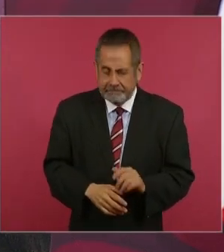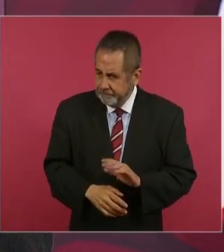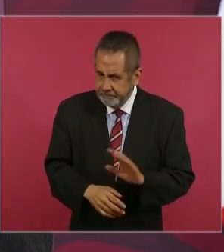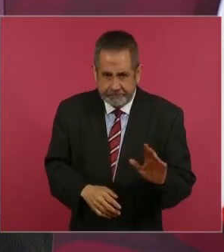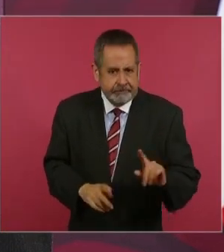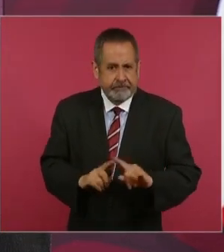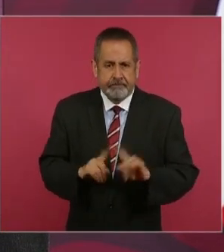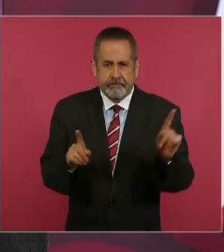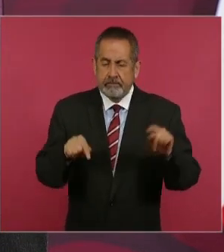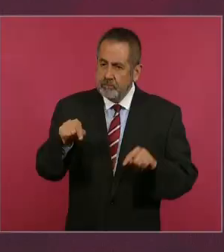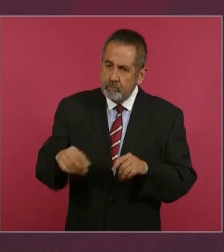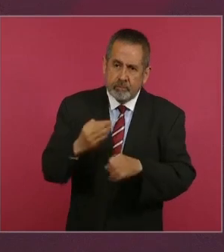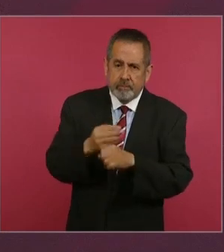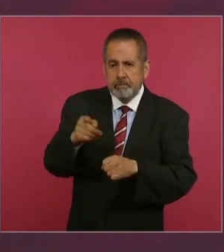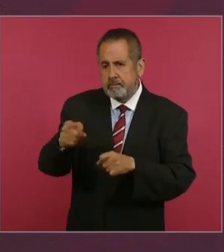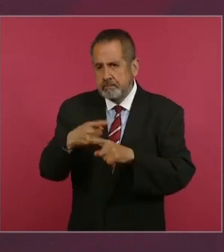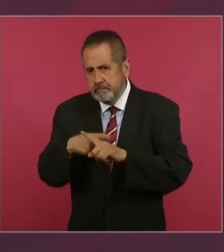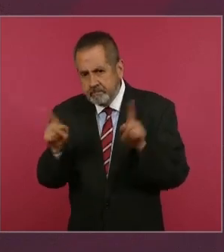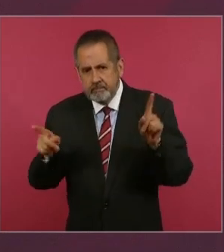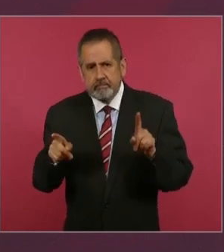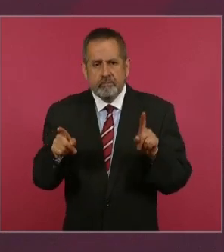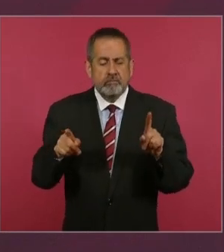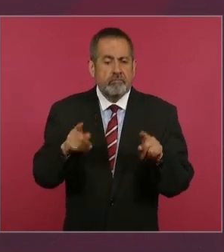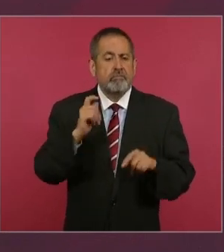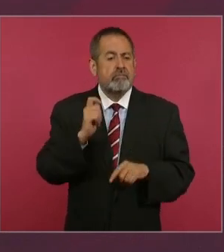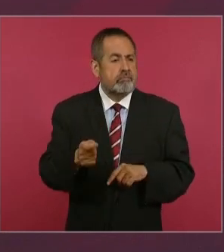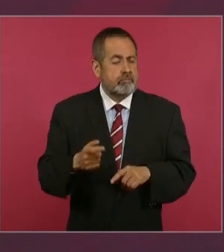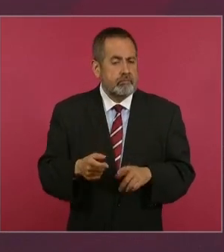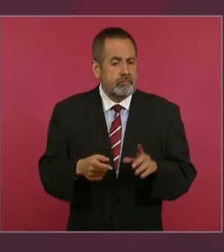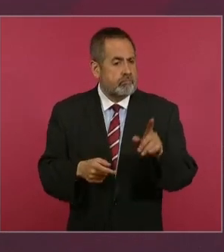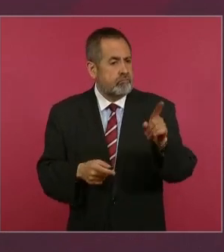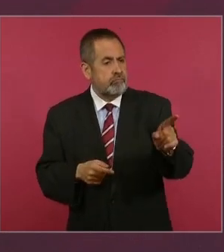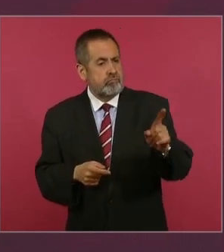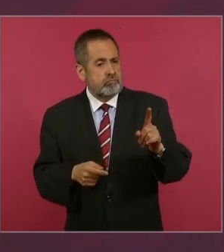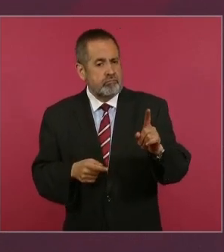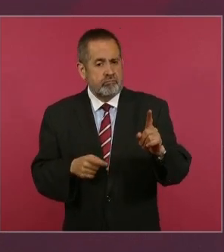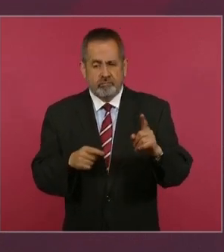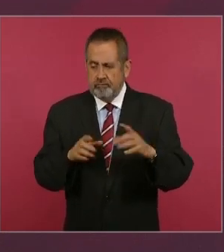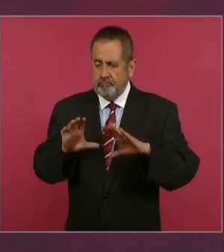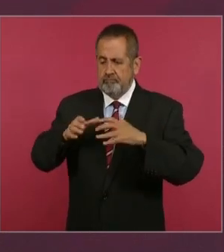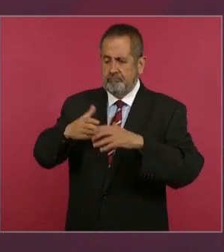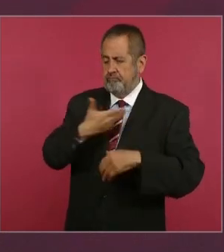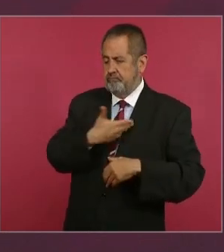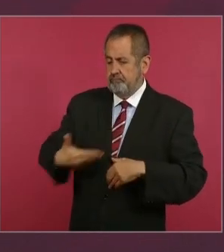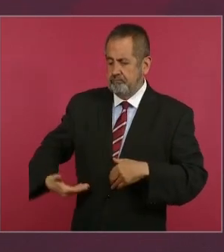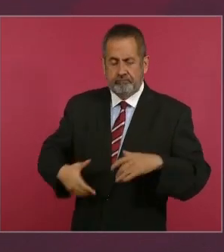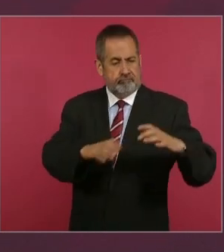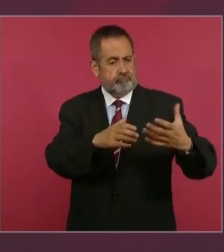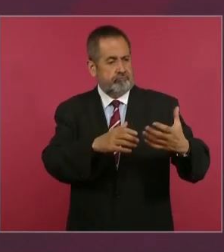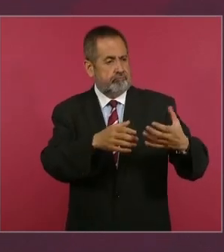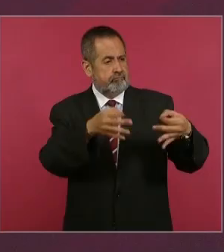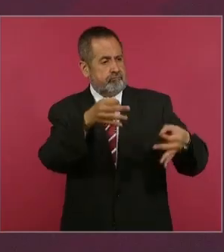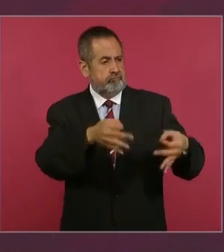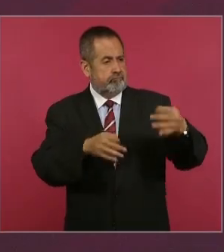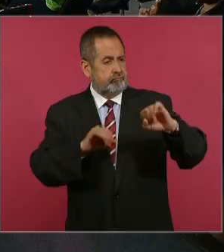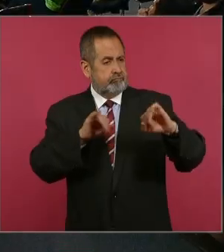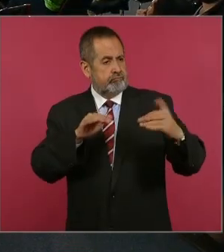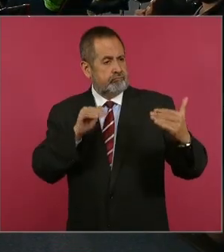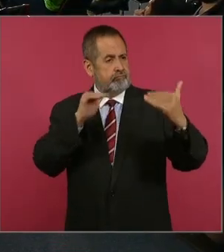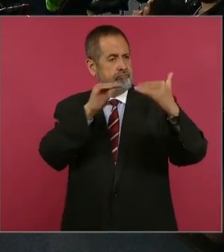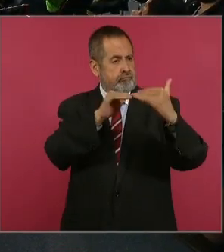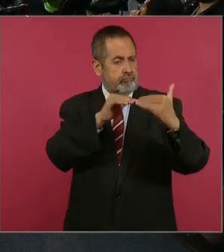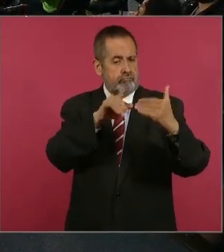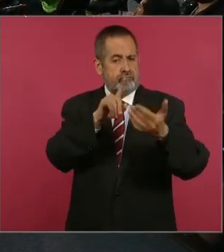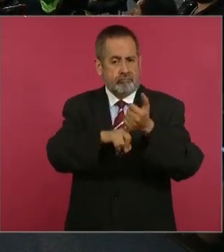asunto distinto tiene que ha una relación entre poderes sí es un asunto